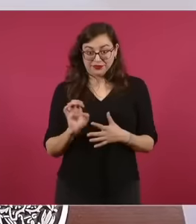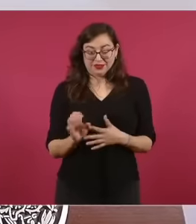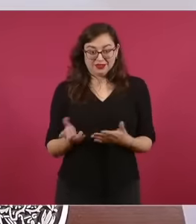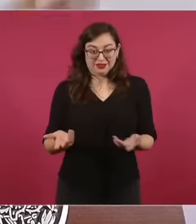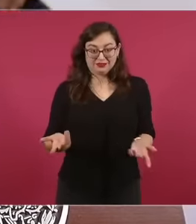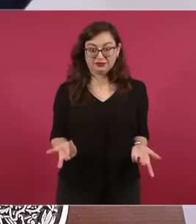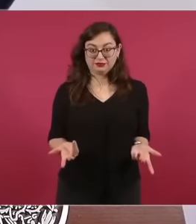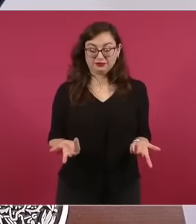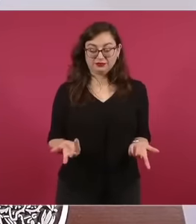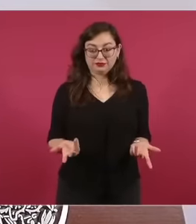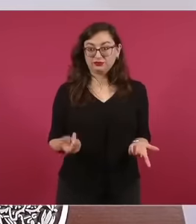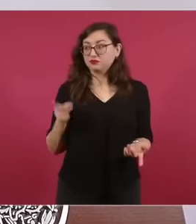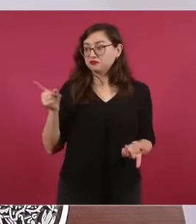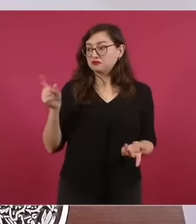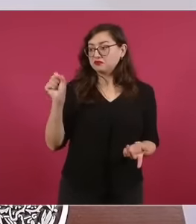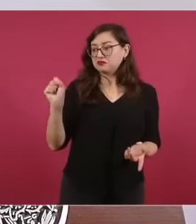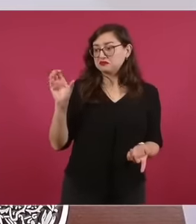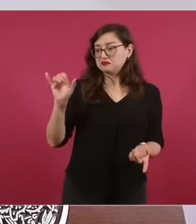pues